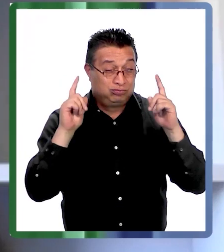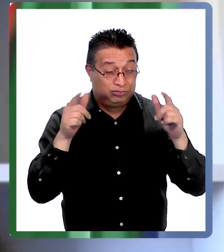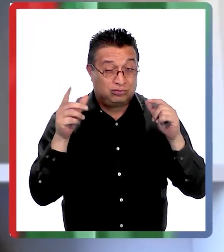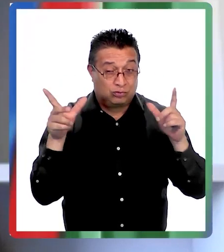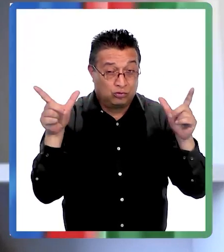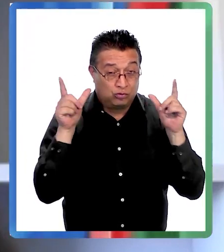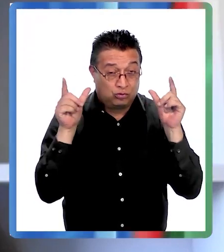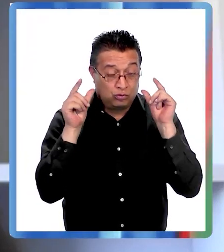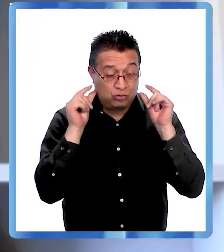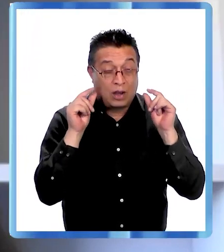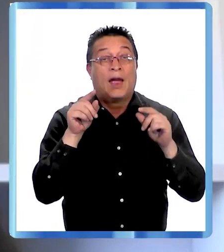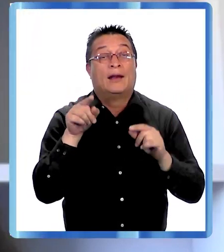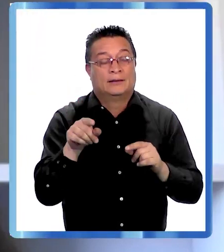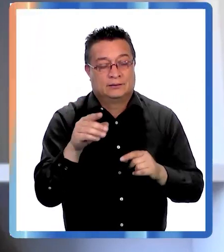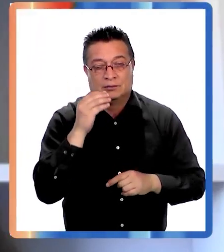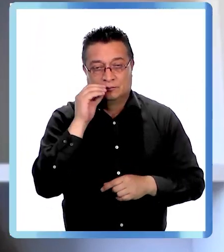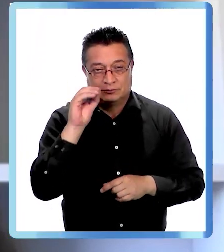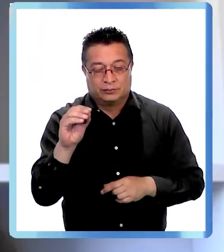hipoacusia por ruido,